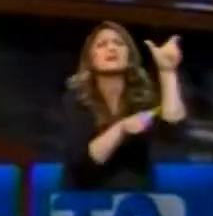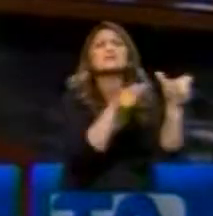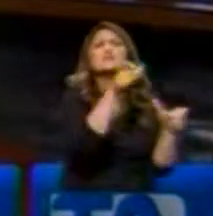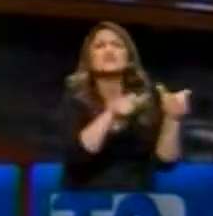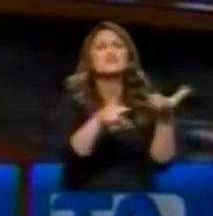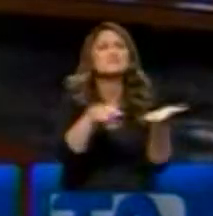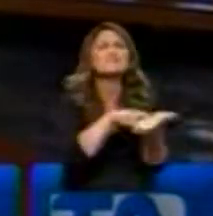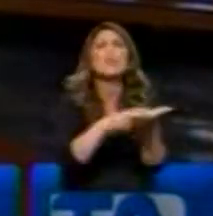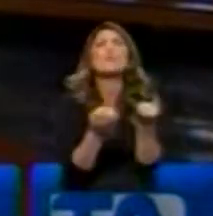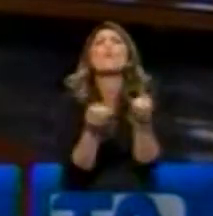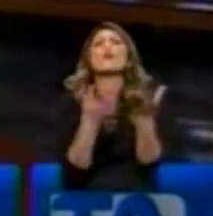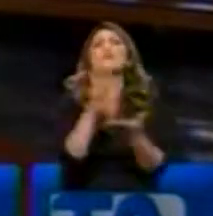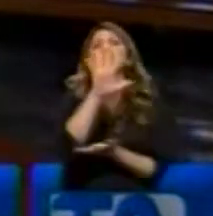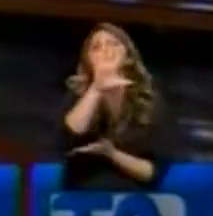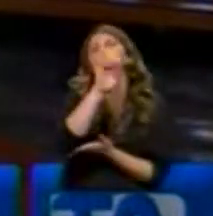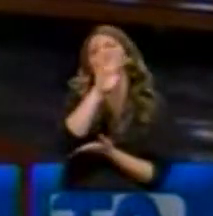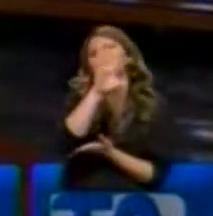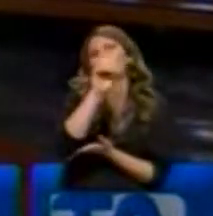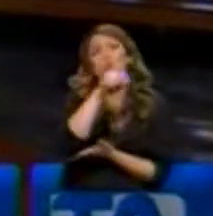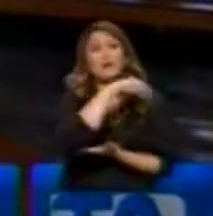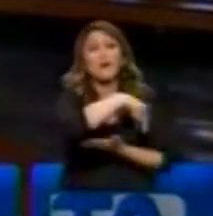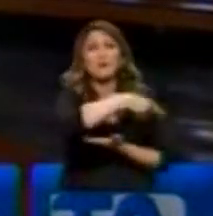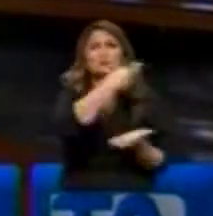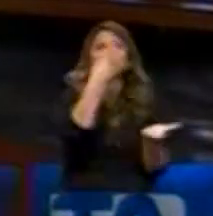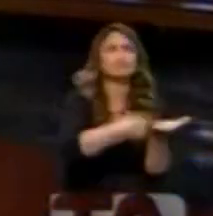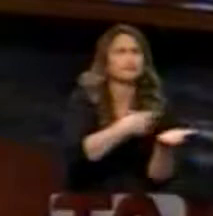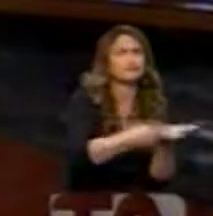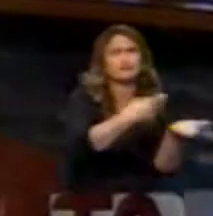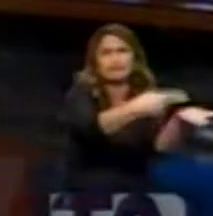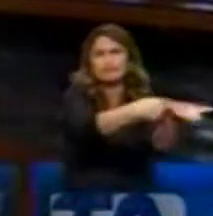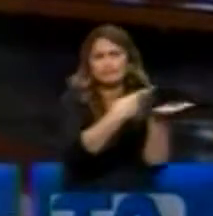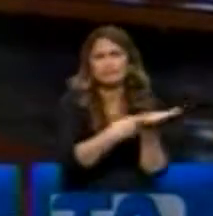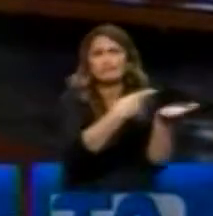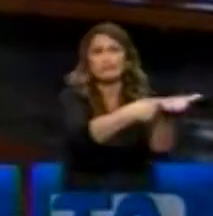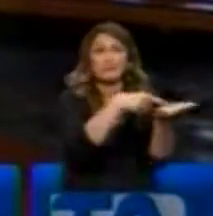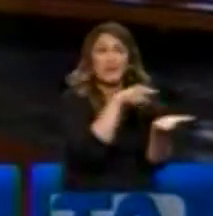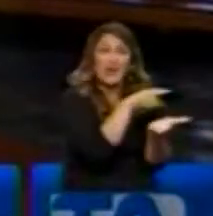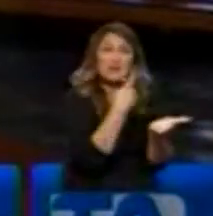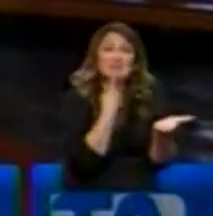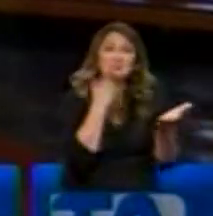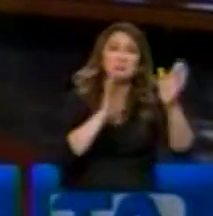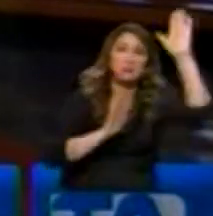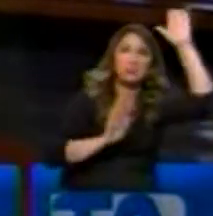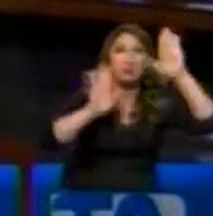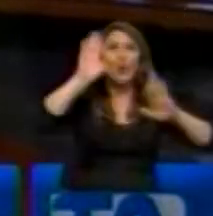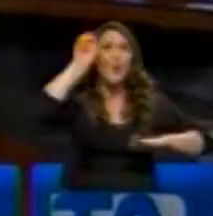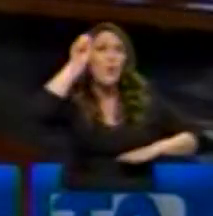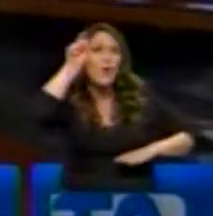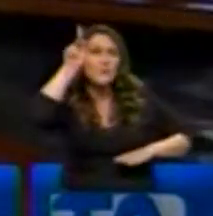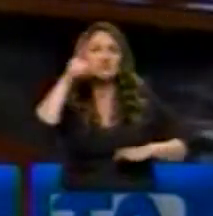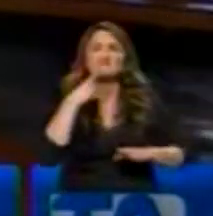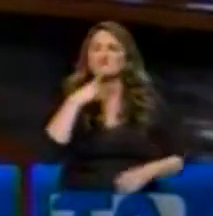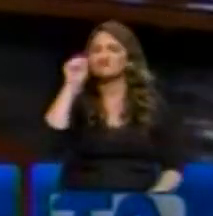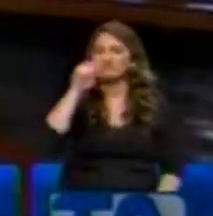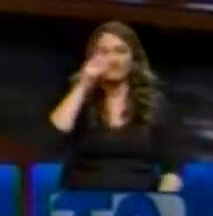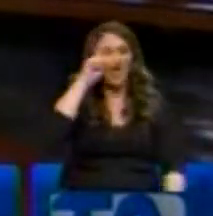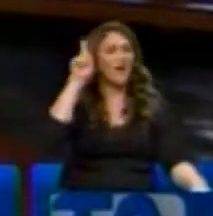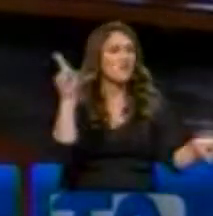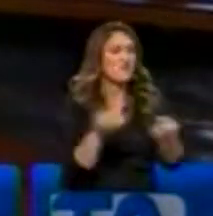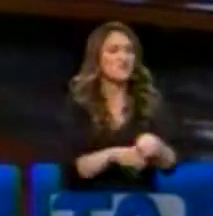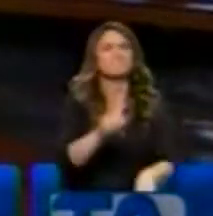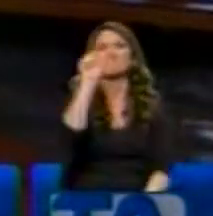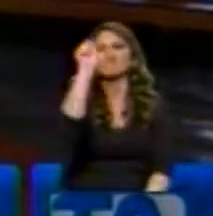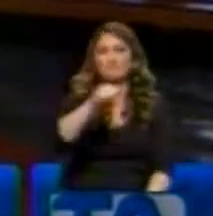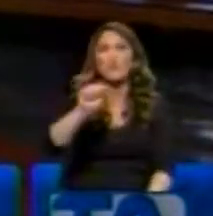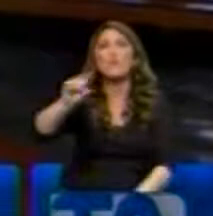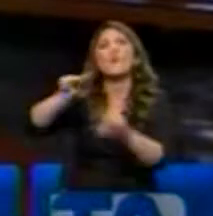ya han podido debatir han mencionado que estas protestas devienen de un plan, de un golpe de Estado fallido, así le